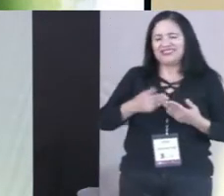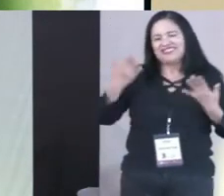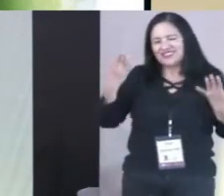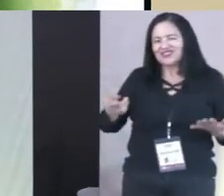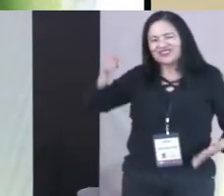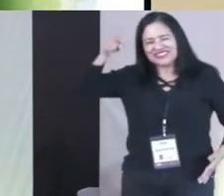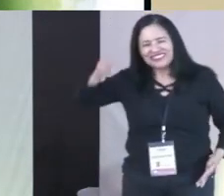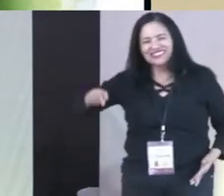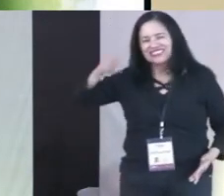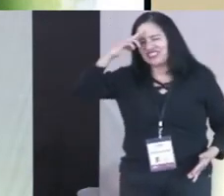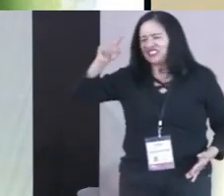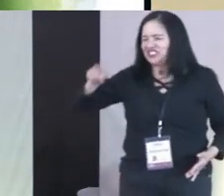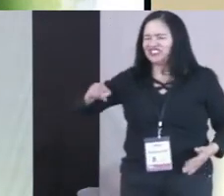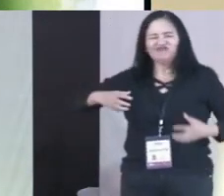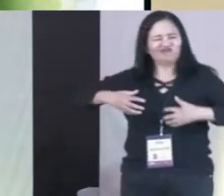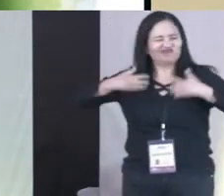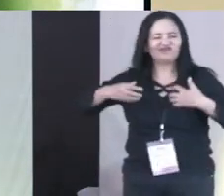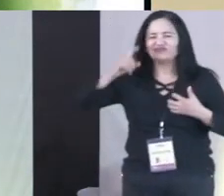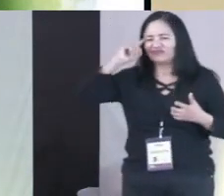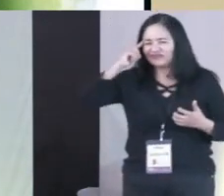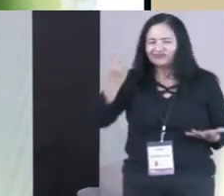ancestro nos da mucha rabia.